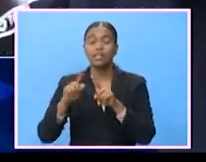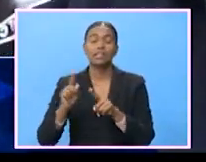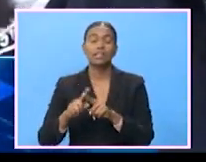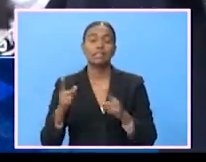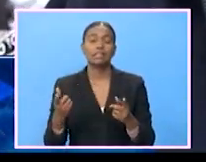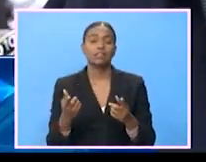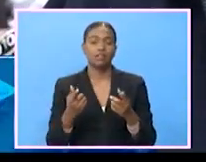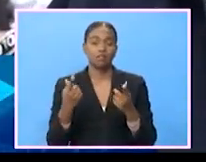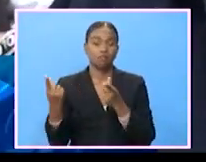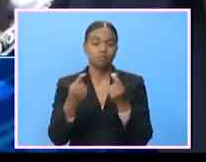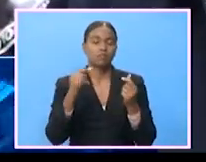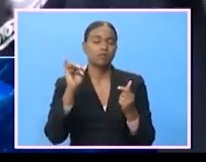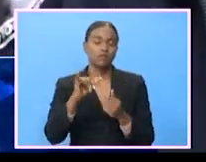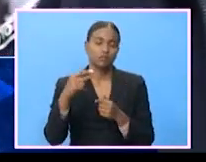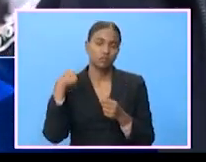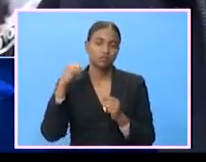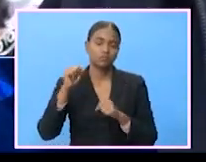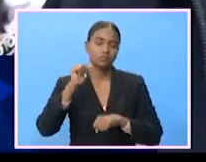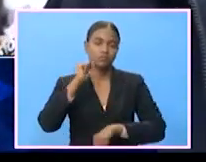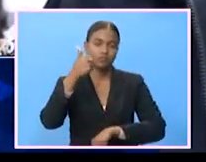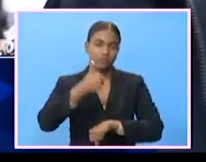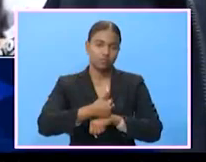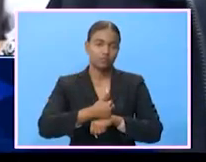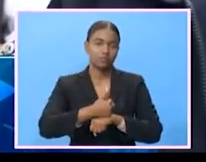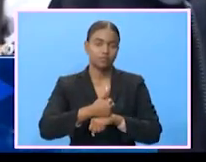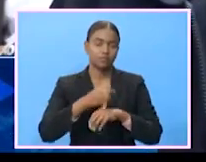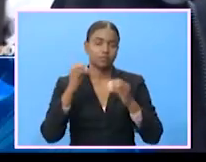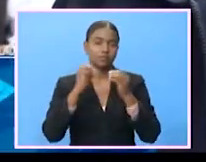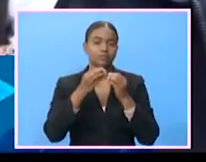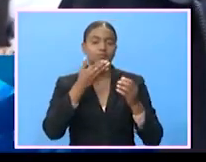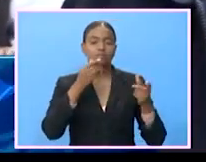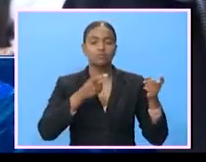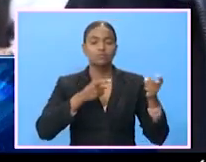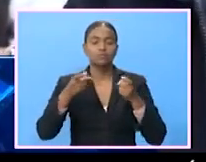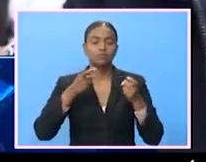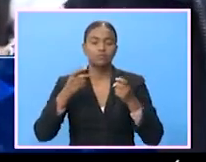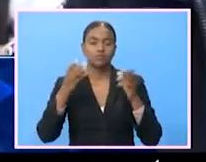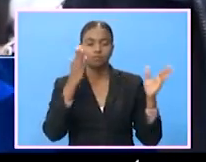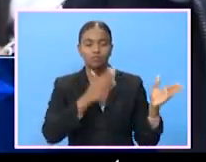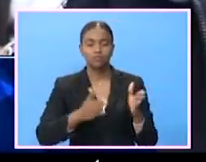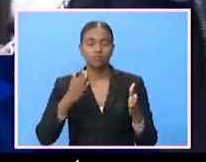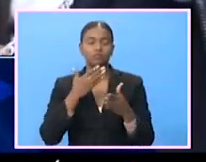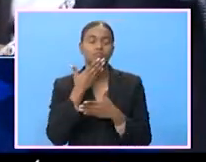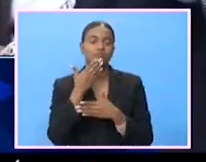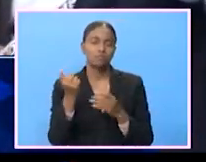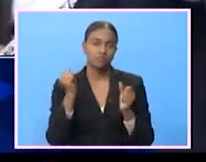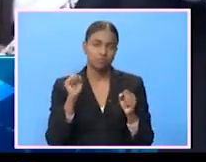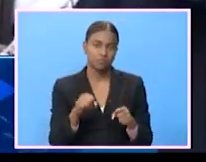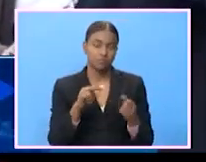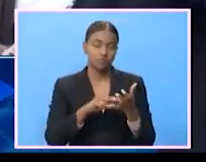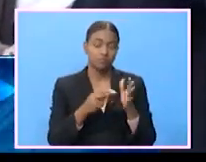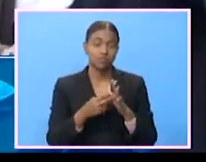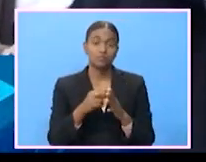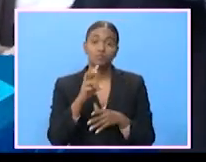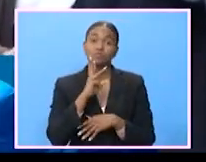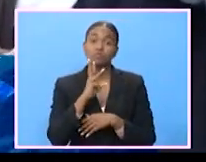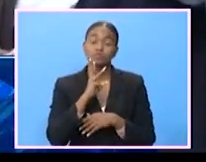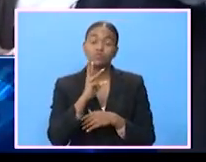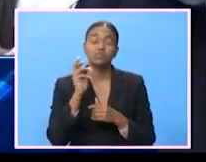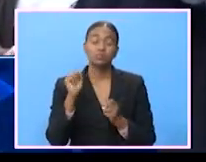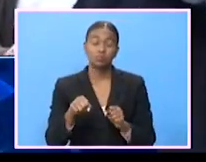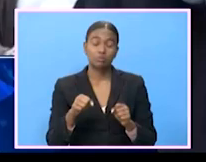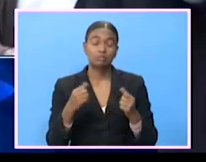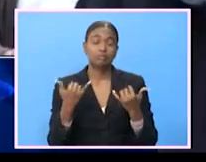y de esa manera nosotros establecer un manejo operativo que sea eficiente, de manera que el agua